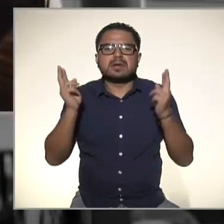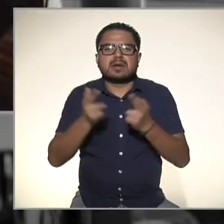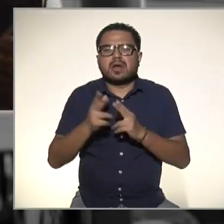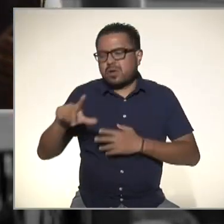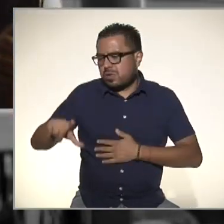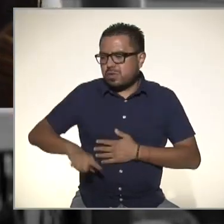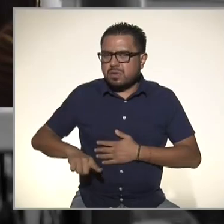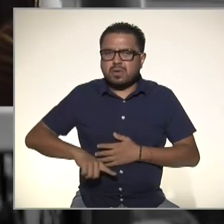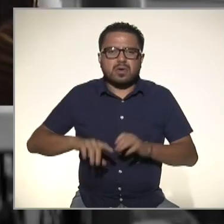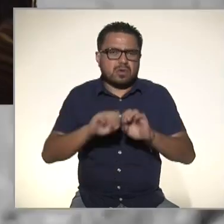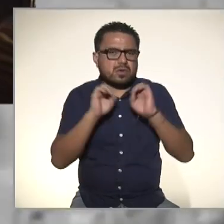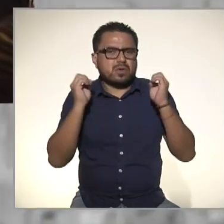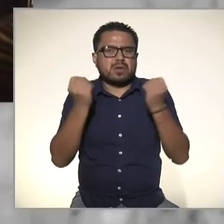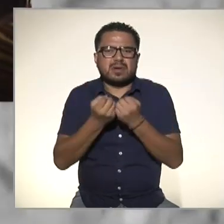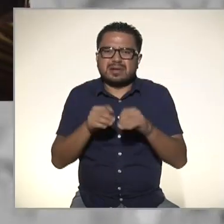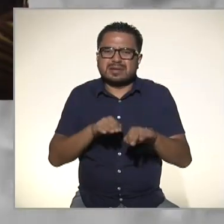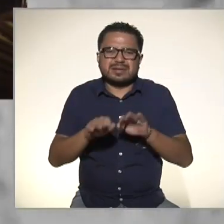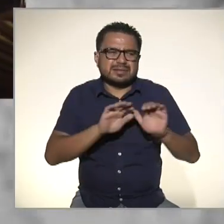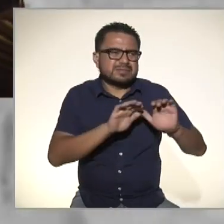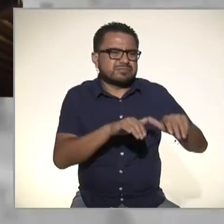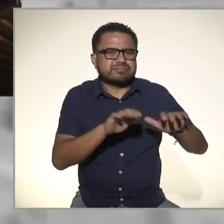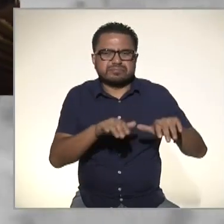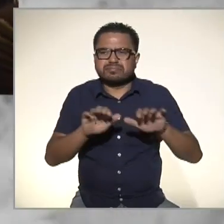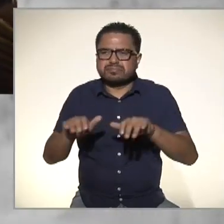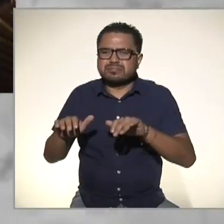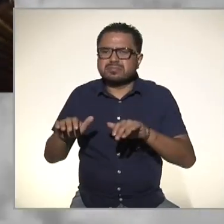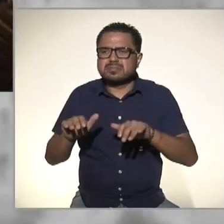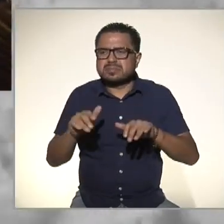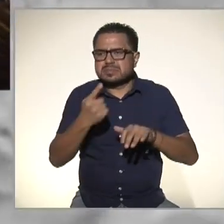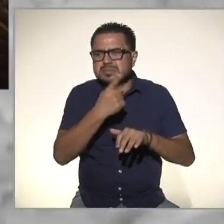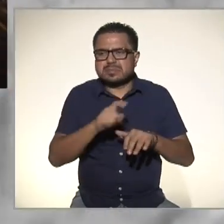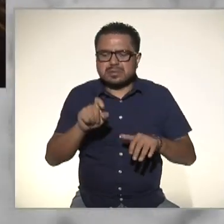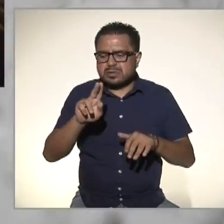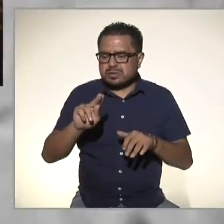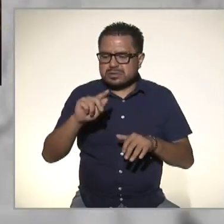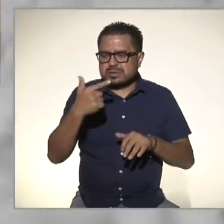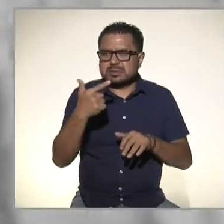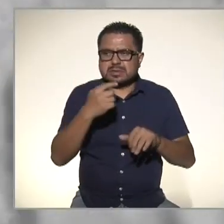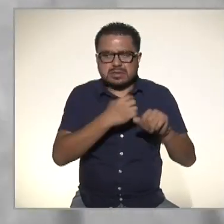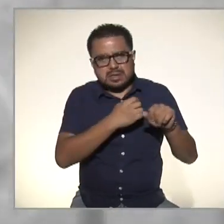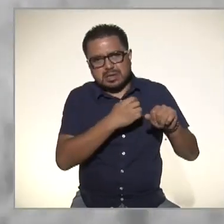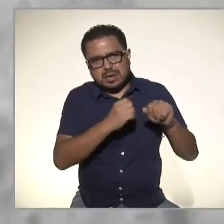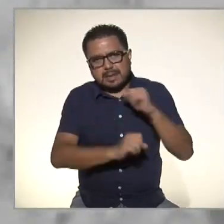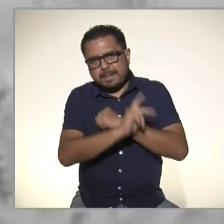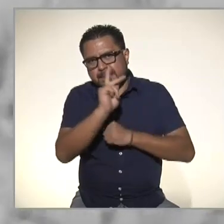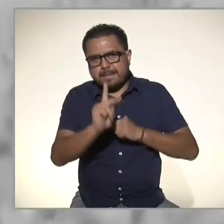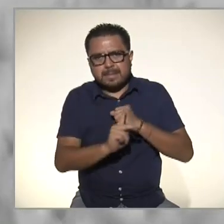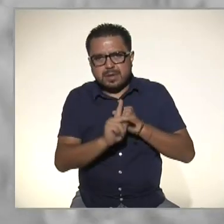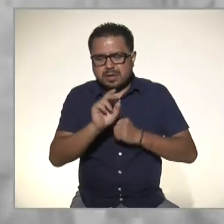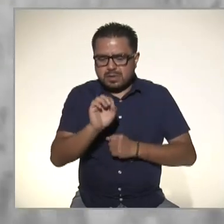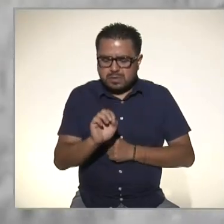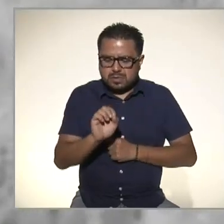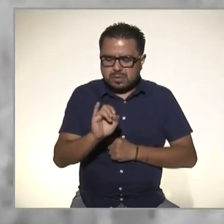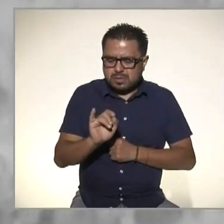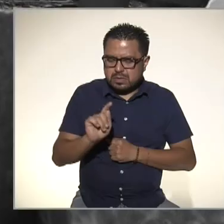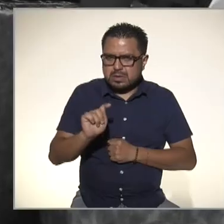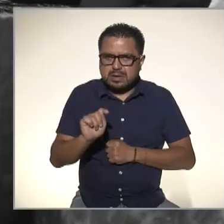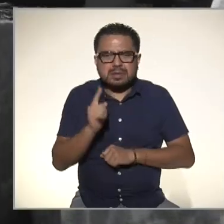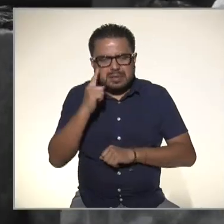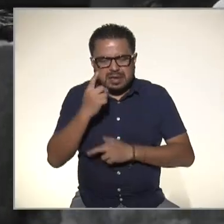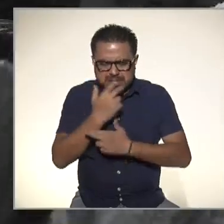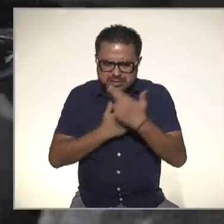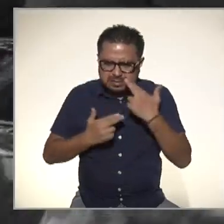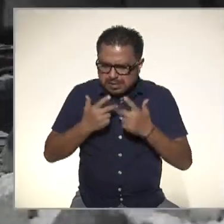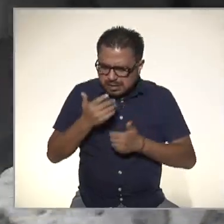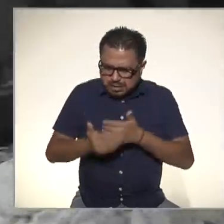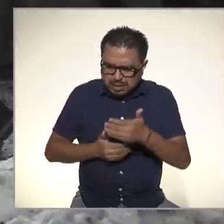y a las organizaciones de empleadores y trabajadores de los 187 estados miembros de la OIT para revisar los avances